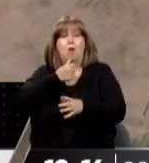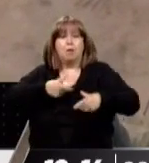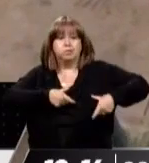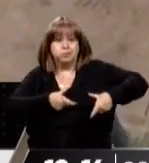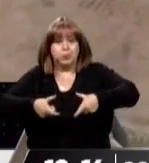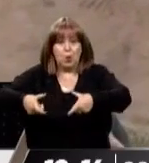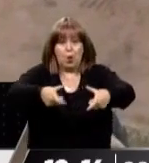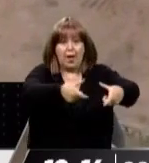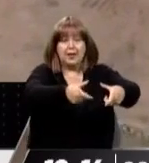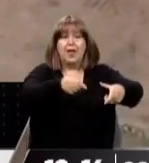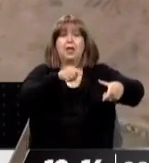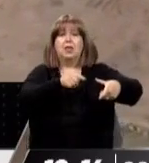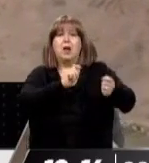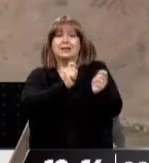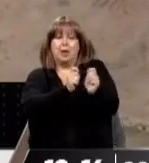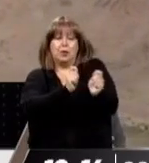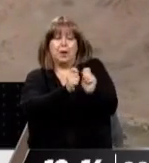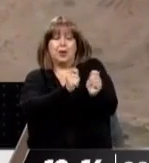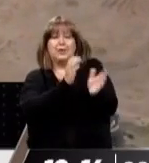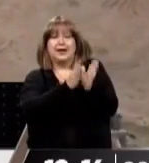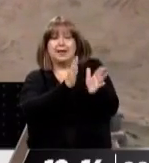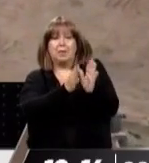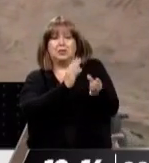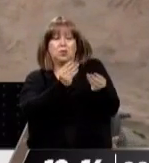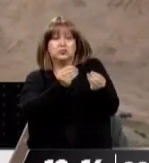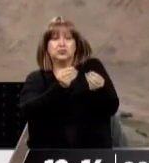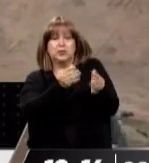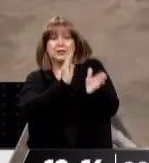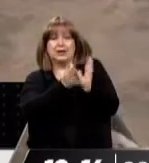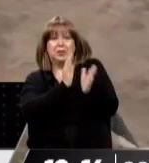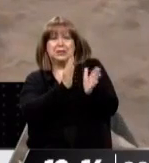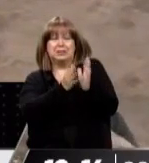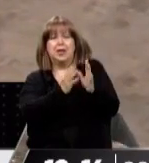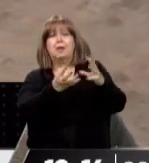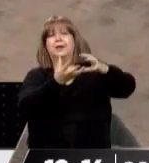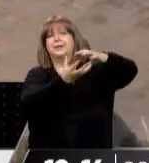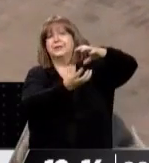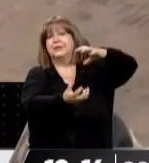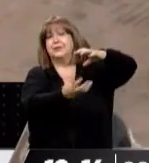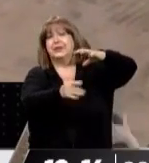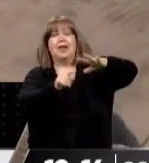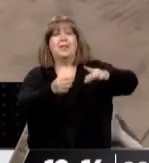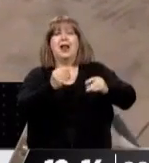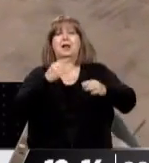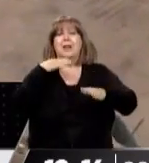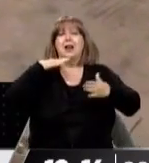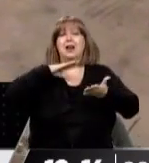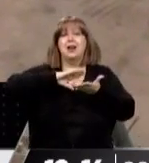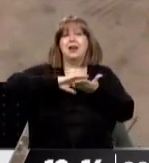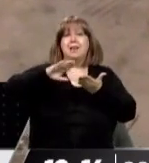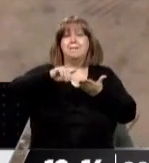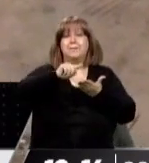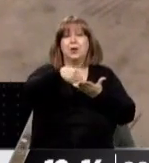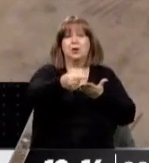Mendoza va a poder regar, por ejemplo, parte de los cultivos de muy buena calidad que tiene Lavalle. Uh-huh. Eso lo esperaba hoy y lo